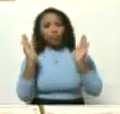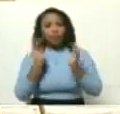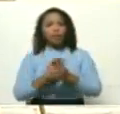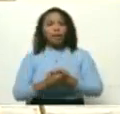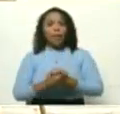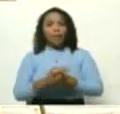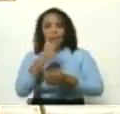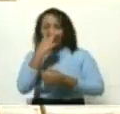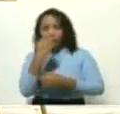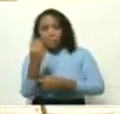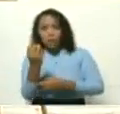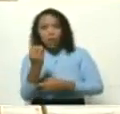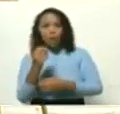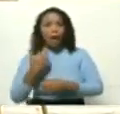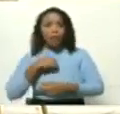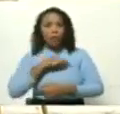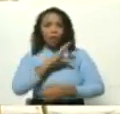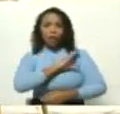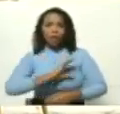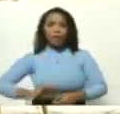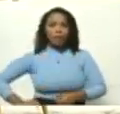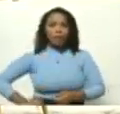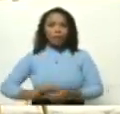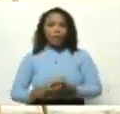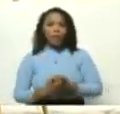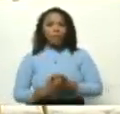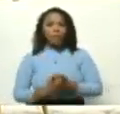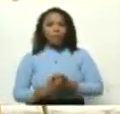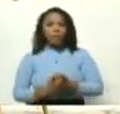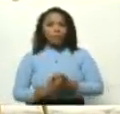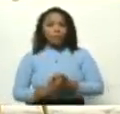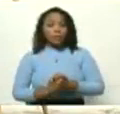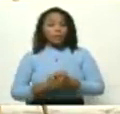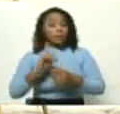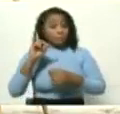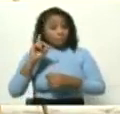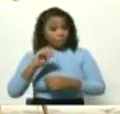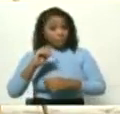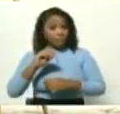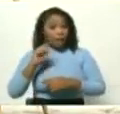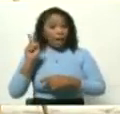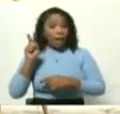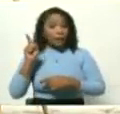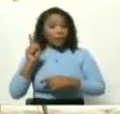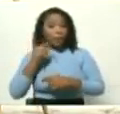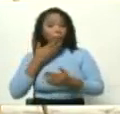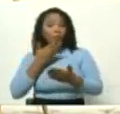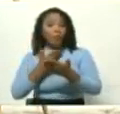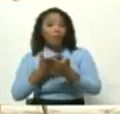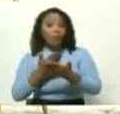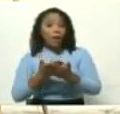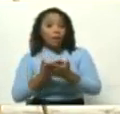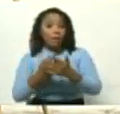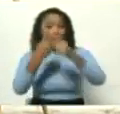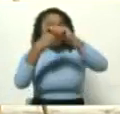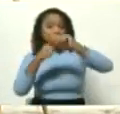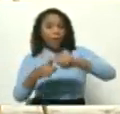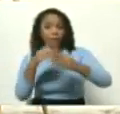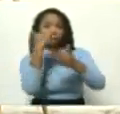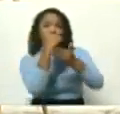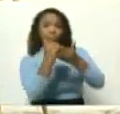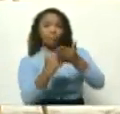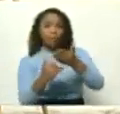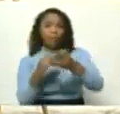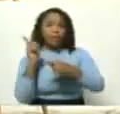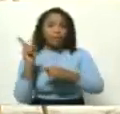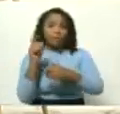los pobres, a nuestro Cristo el Nazareno, y precisamente, bueno, ellos han propuesto sumarse a la agenda, y en